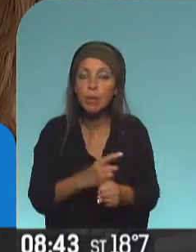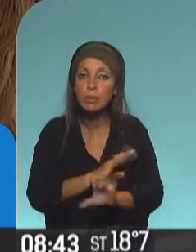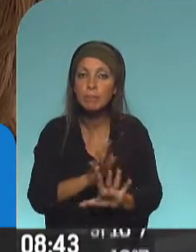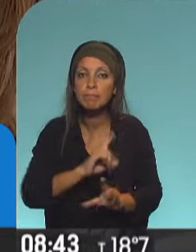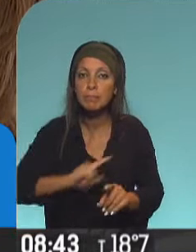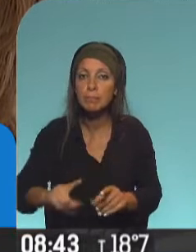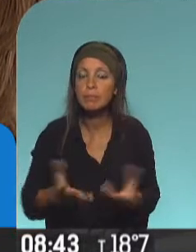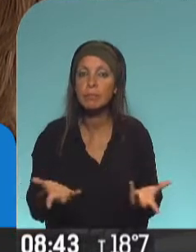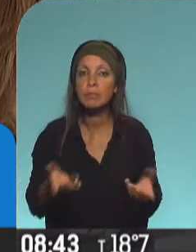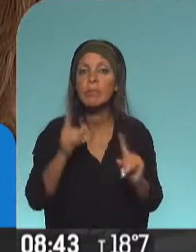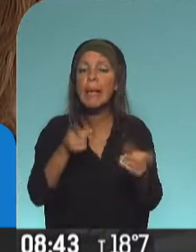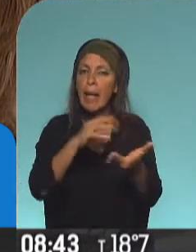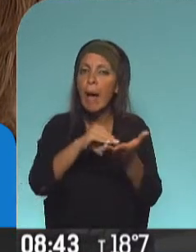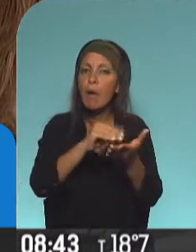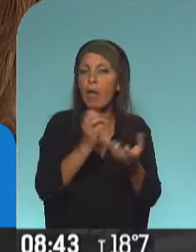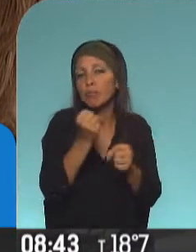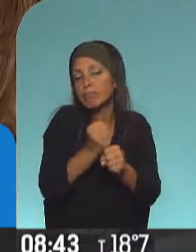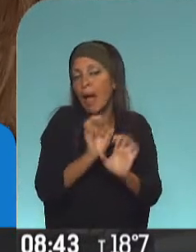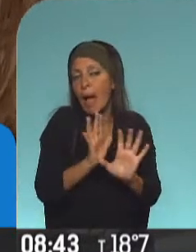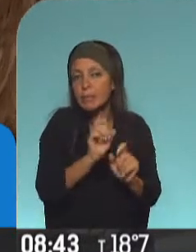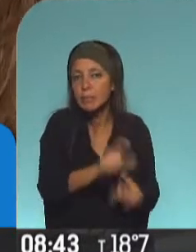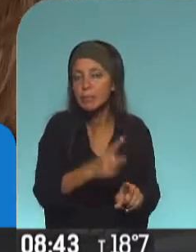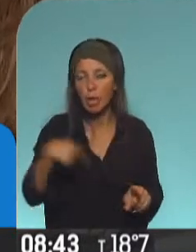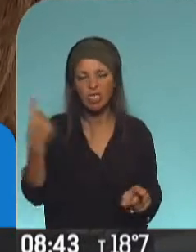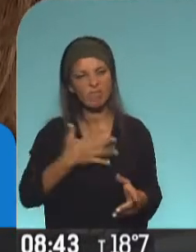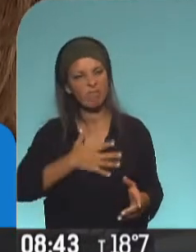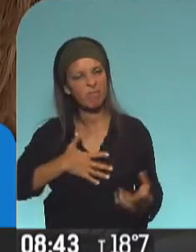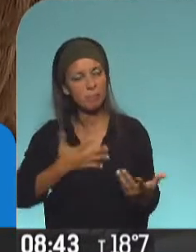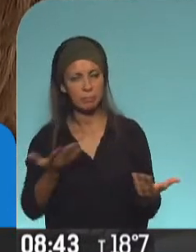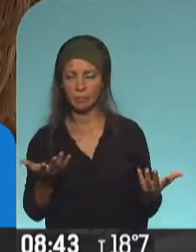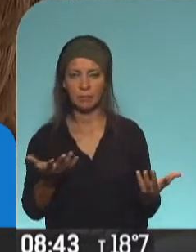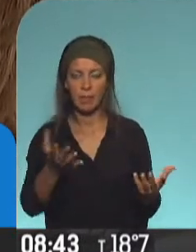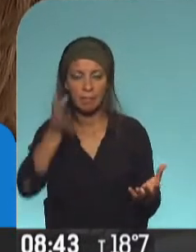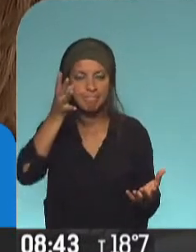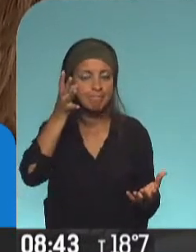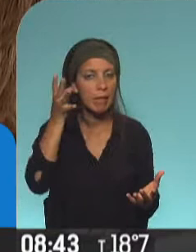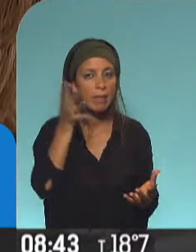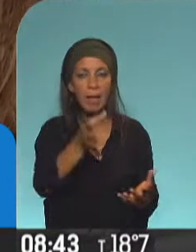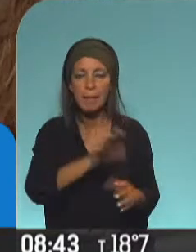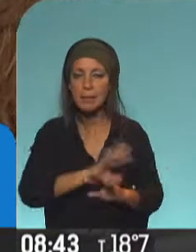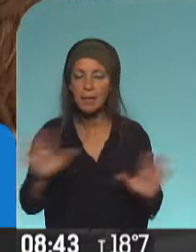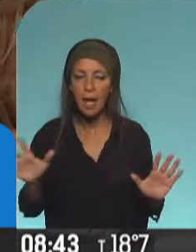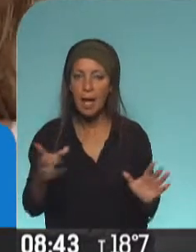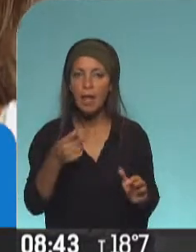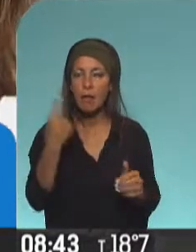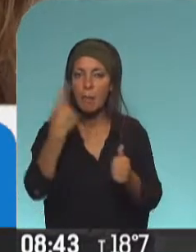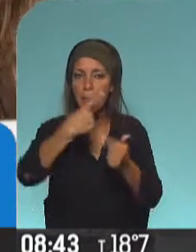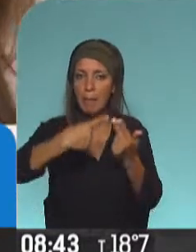que el abogado tiene que hacer su trabajo, pero a todos nos dio la sensación que había una extralimitación de,